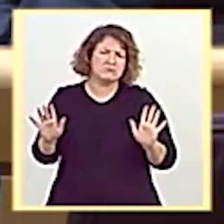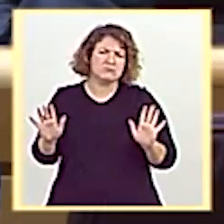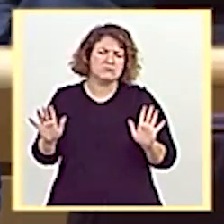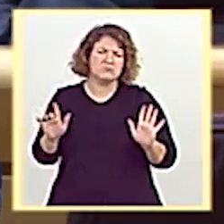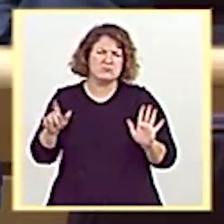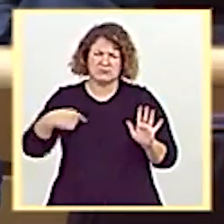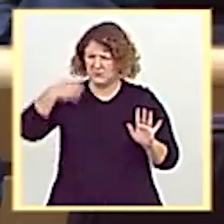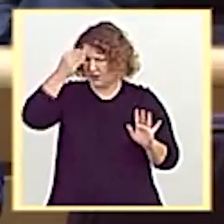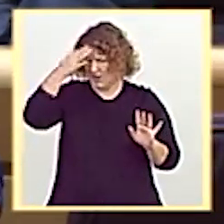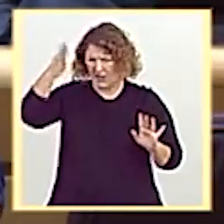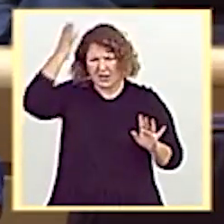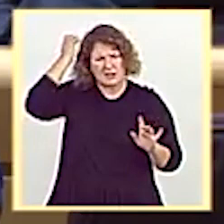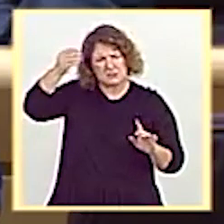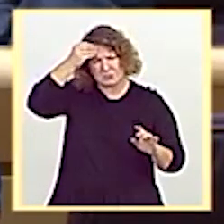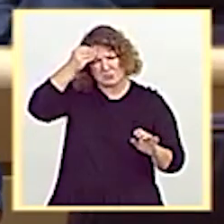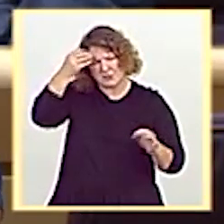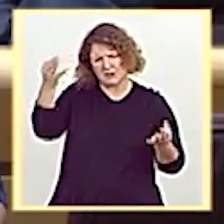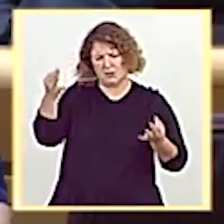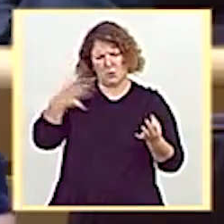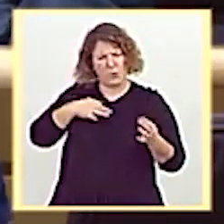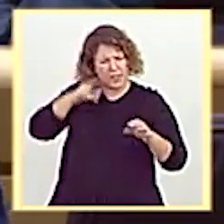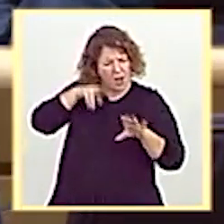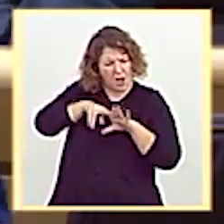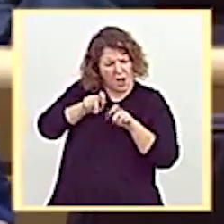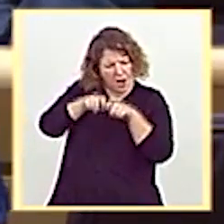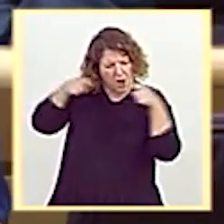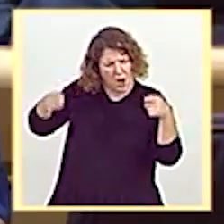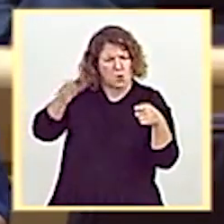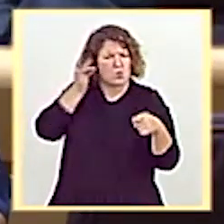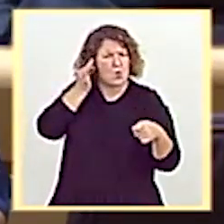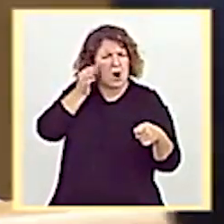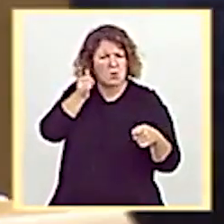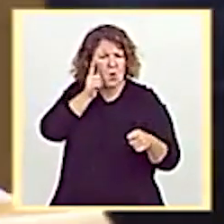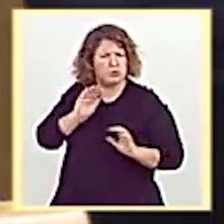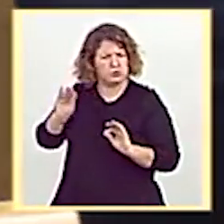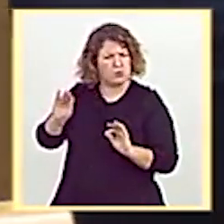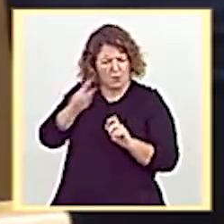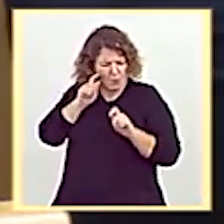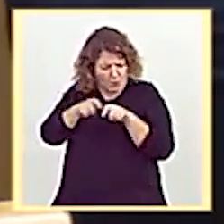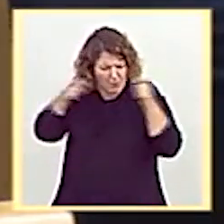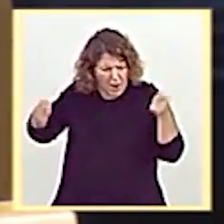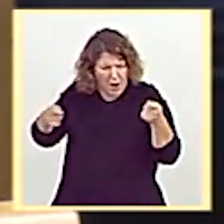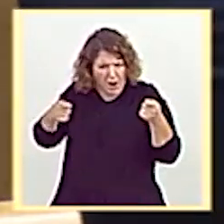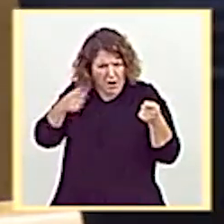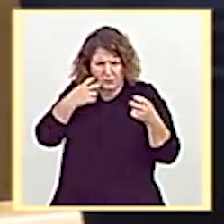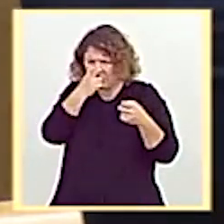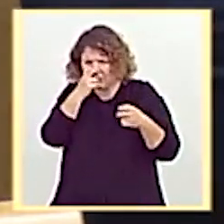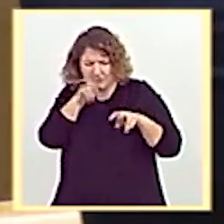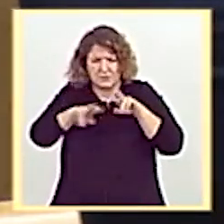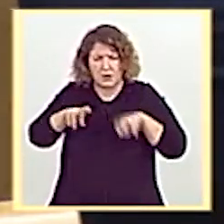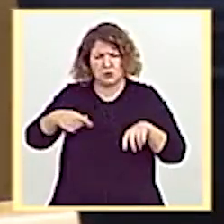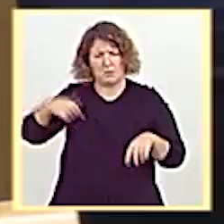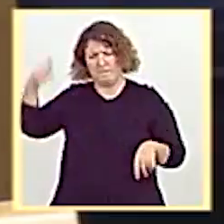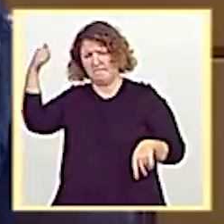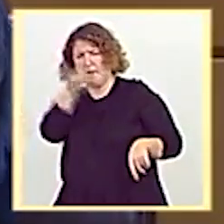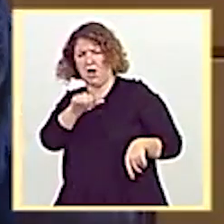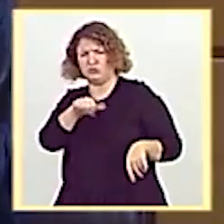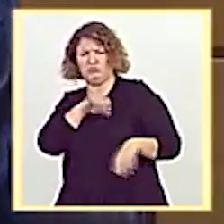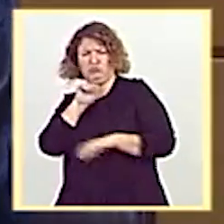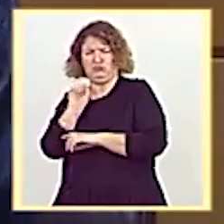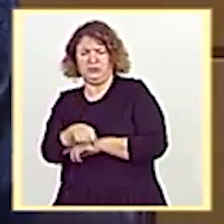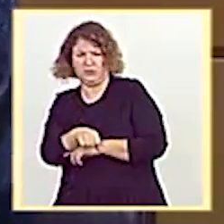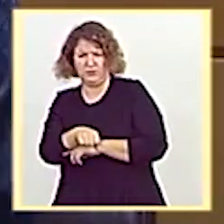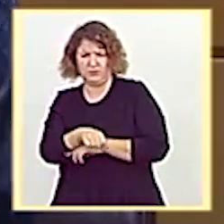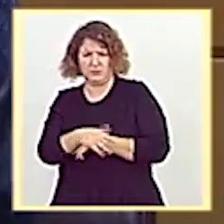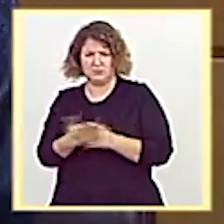Iglesias? ¿Quién es él para visualizar el móvil de una mujer? ¿Estaba intentando demostrar lo macho que es utilizando esta